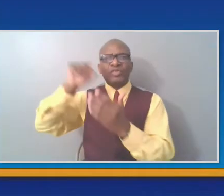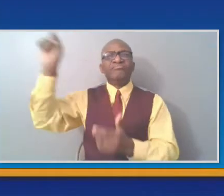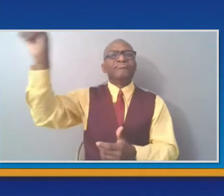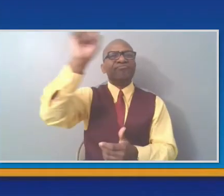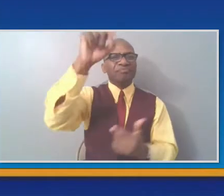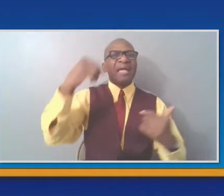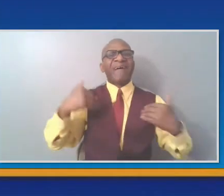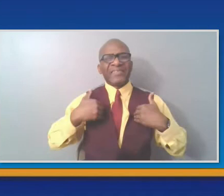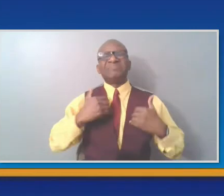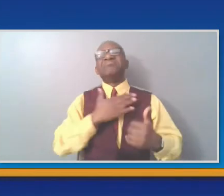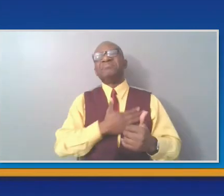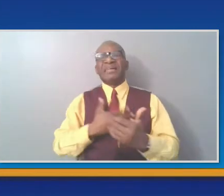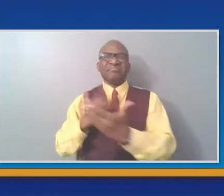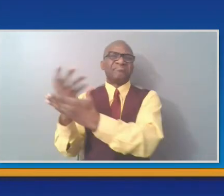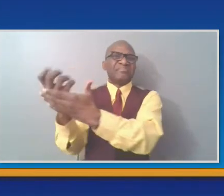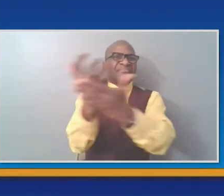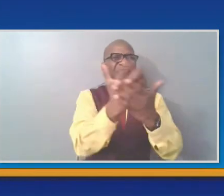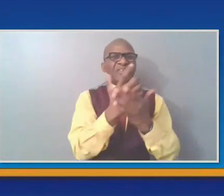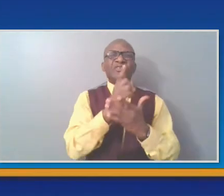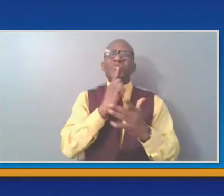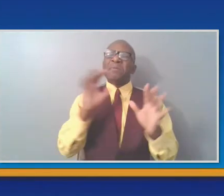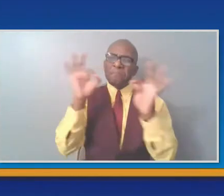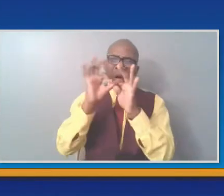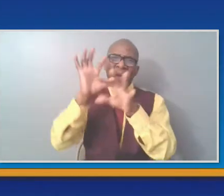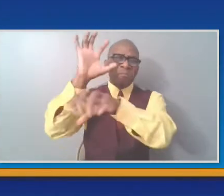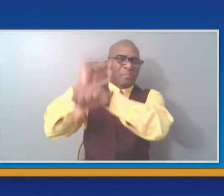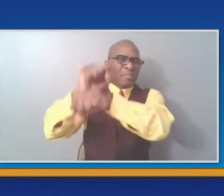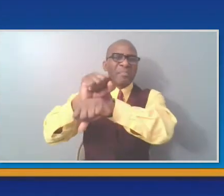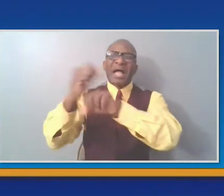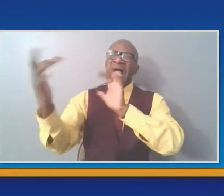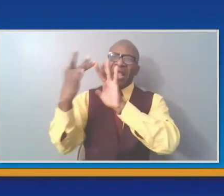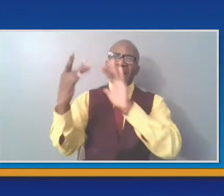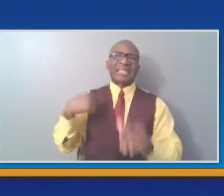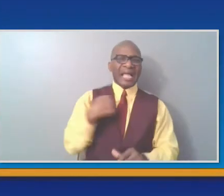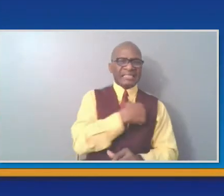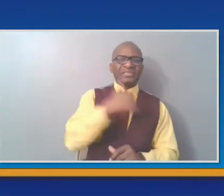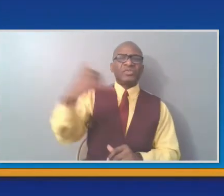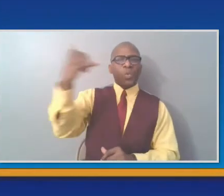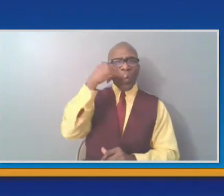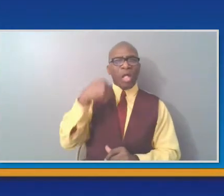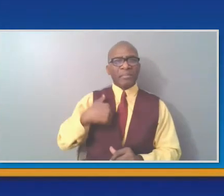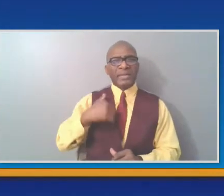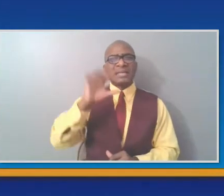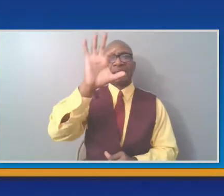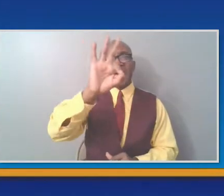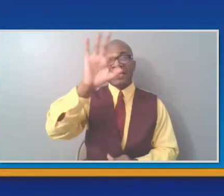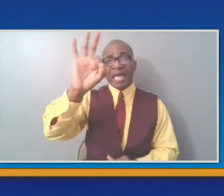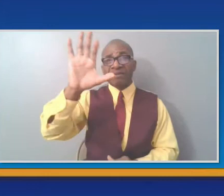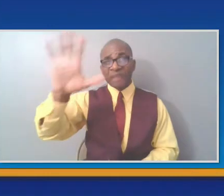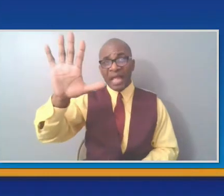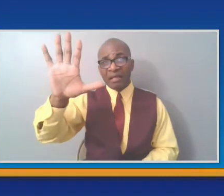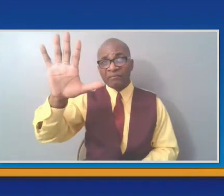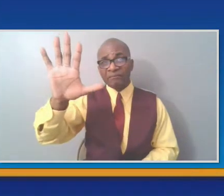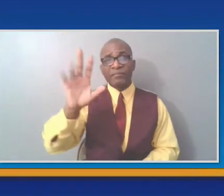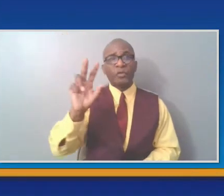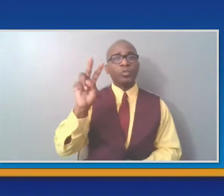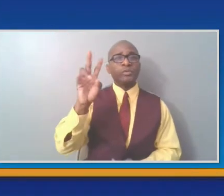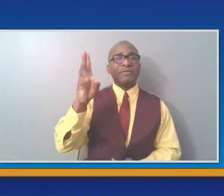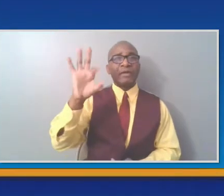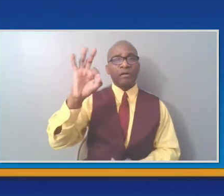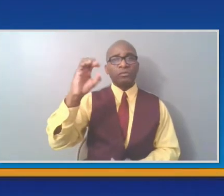nosotros. Llámenos al 914-995-2900, o llámeme a mí.